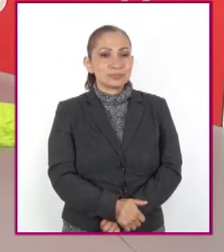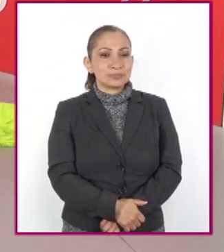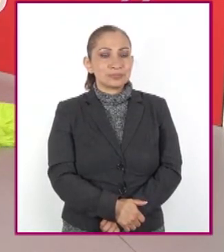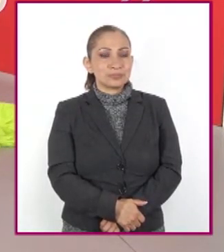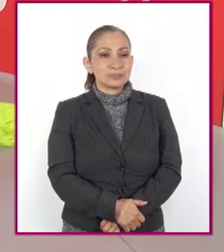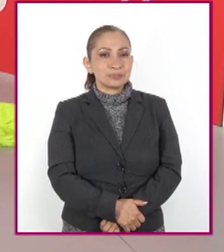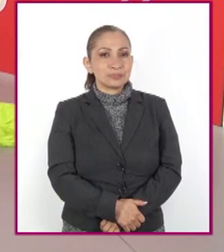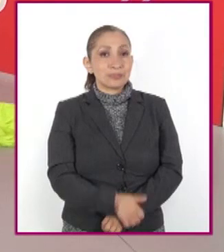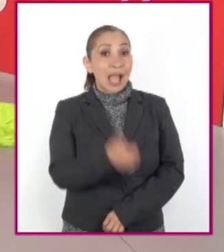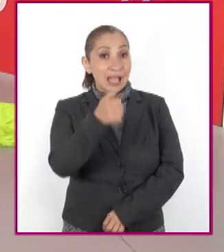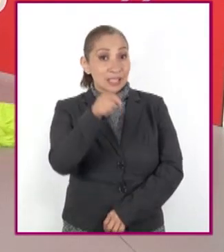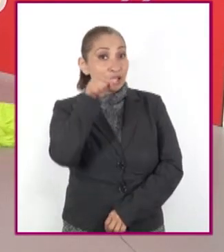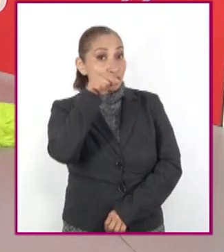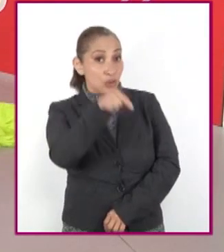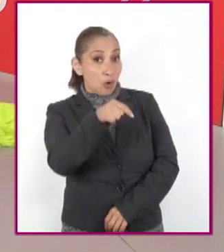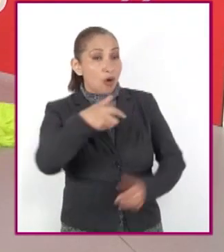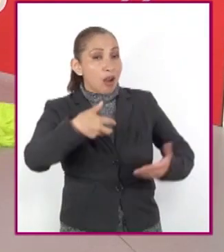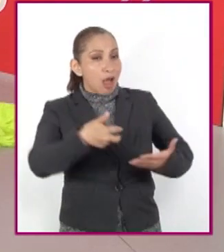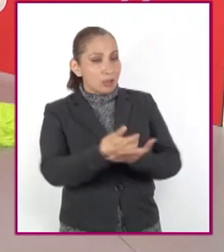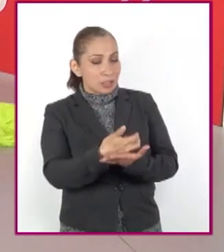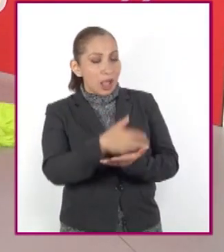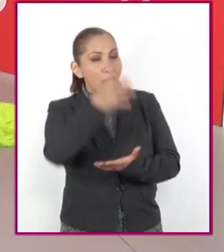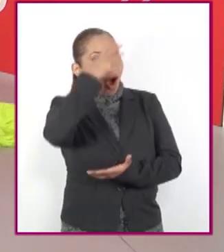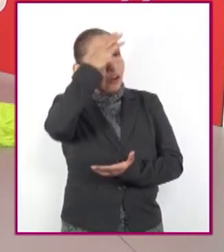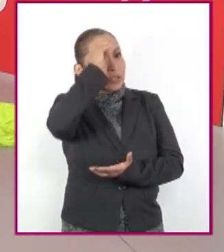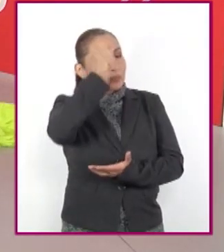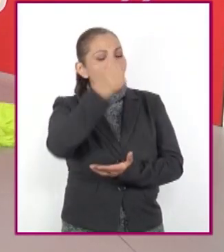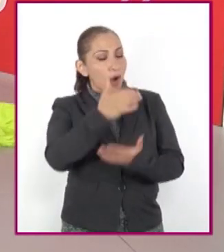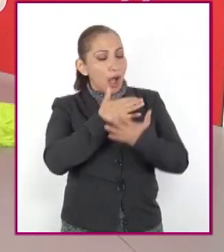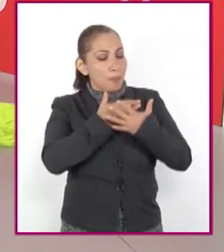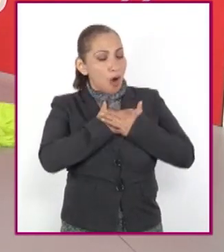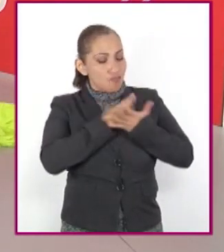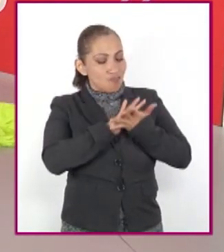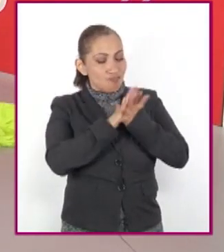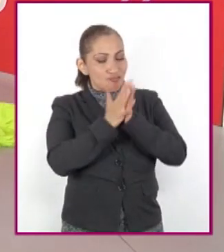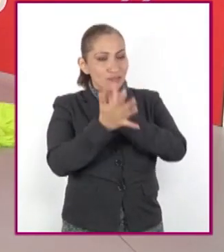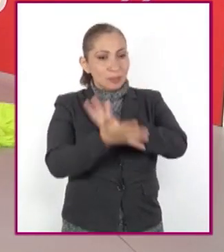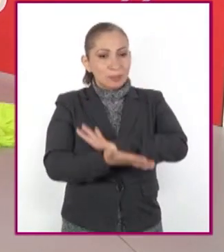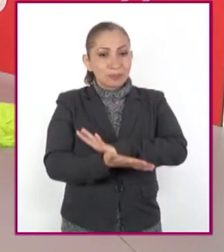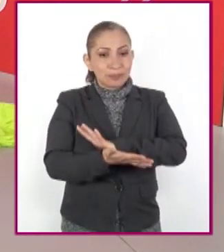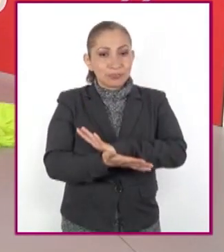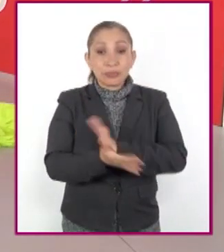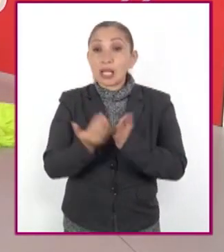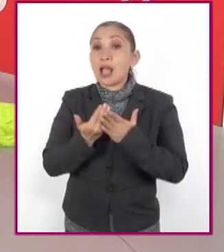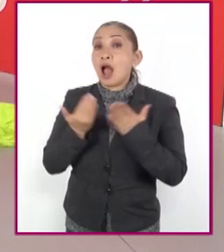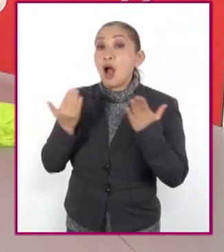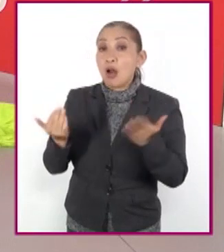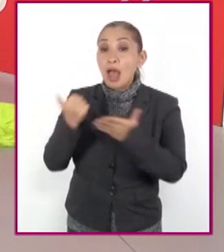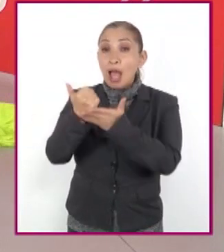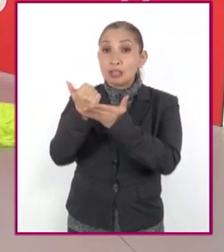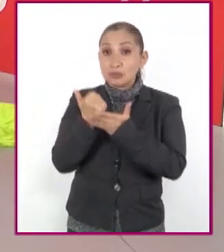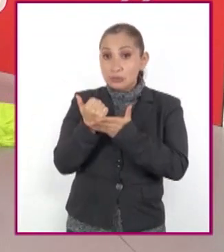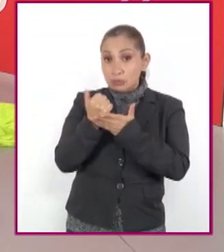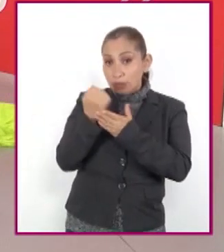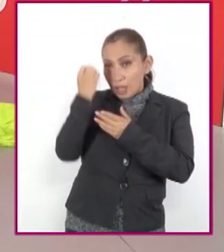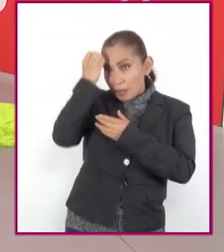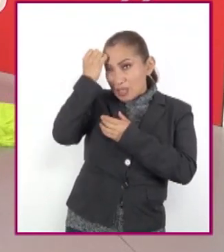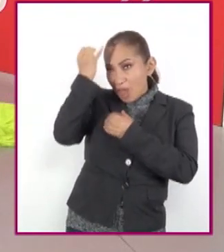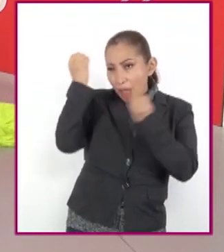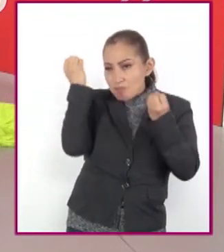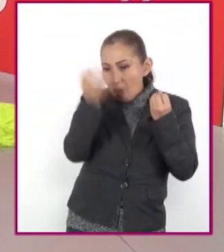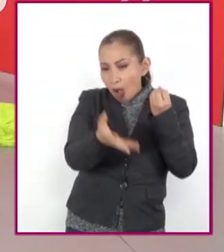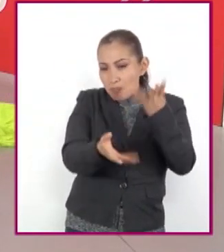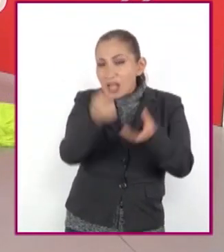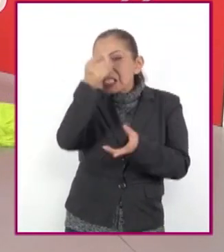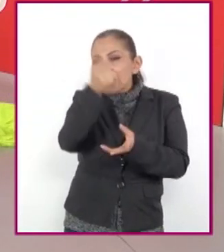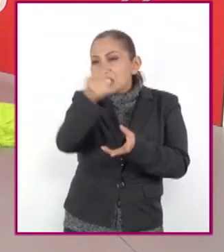Así es, naciste con el concepto del amor. Y ahora, con la lluvia de ideas y las